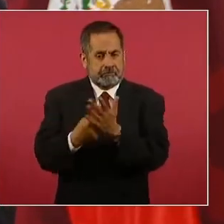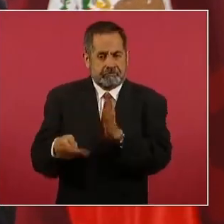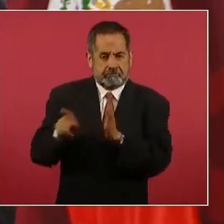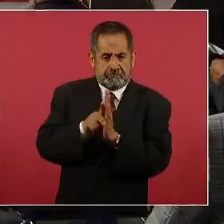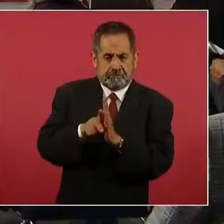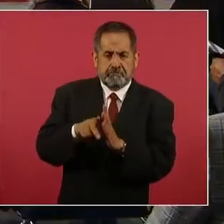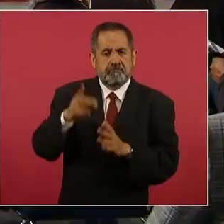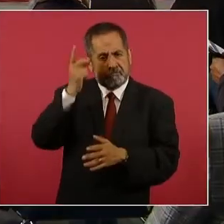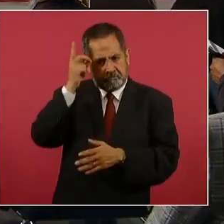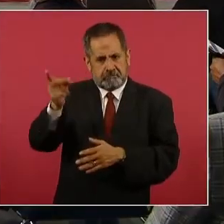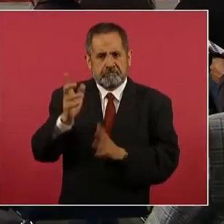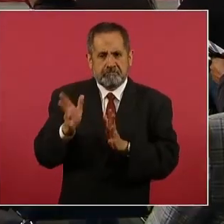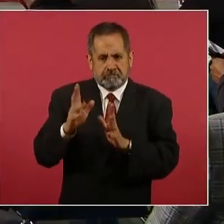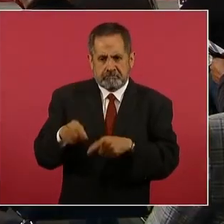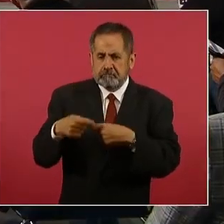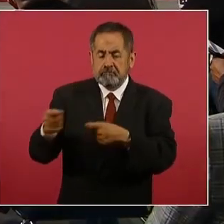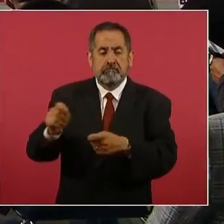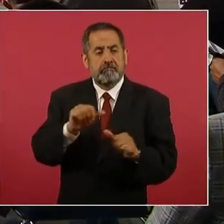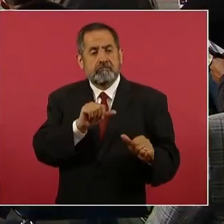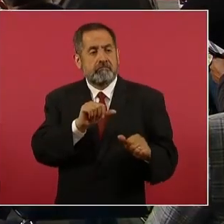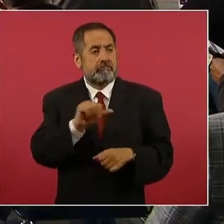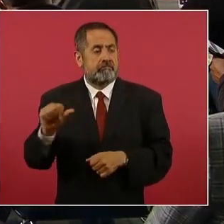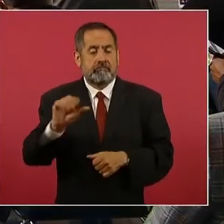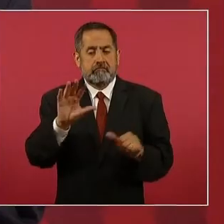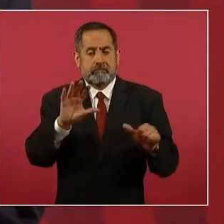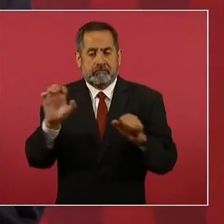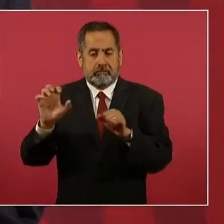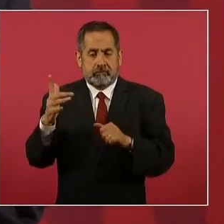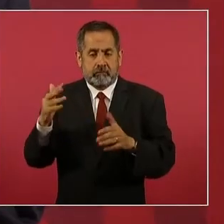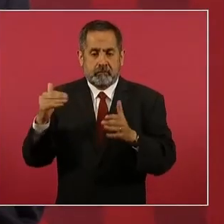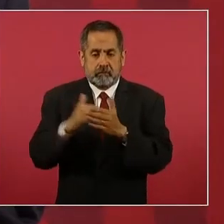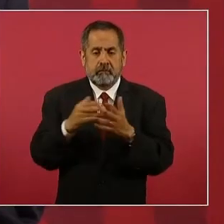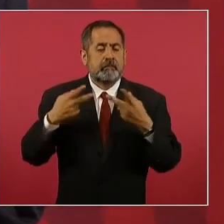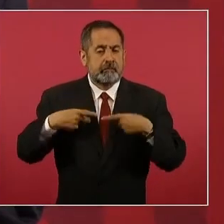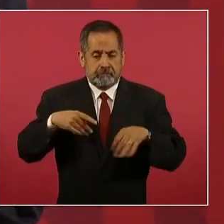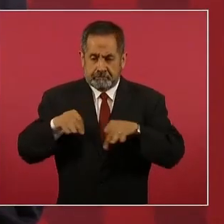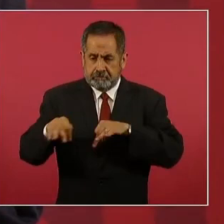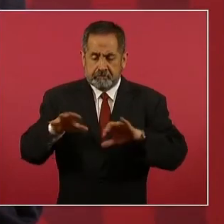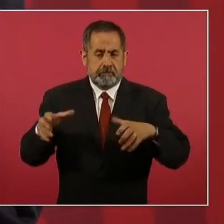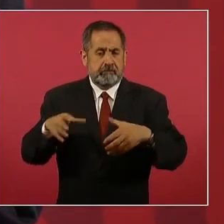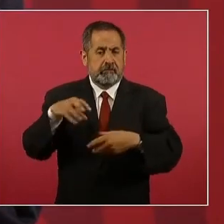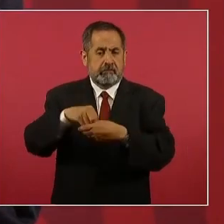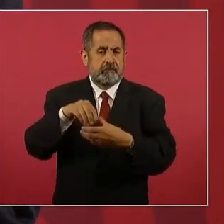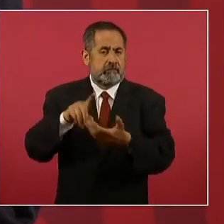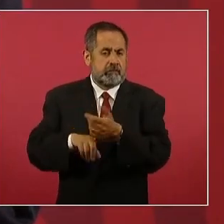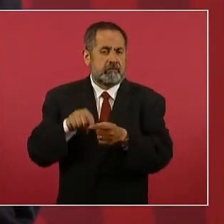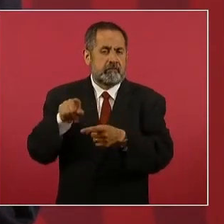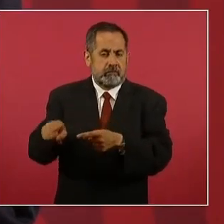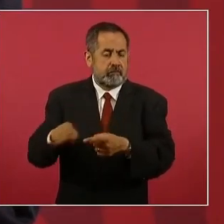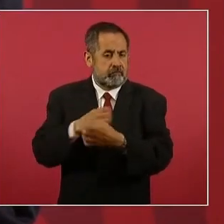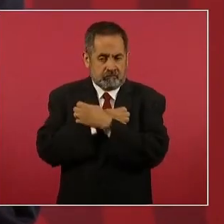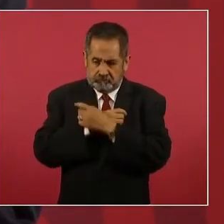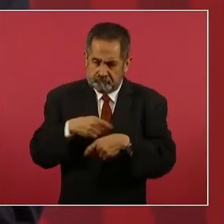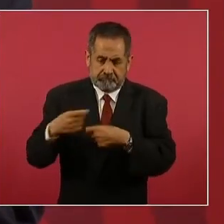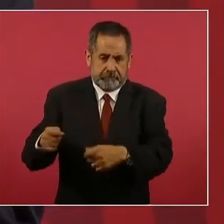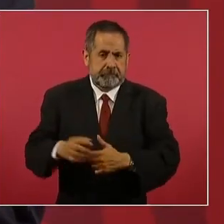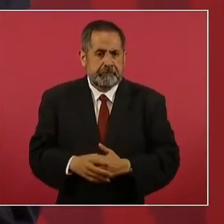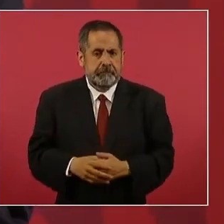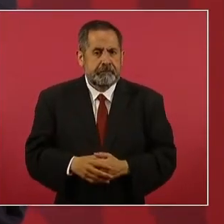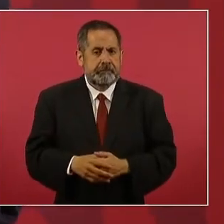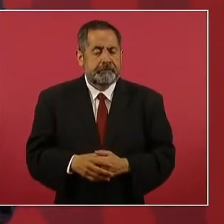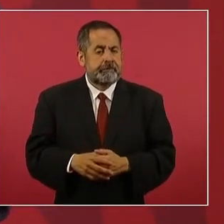plazas a 650,000 trabajadores de la educación. Lo